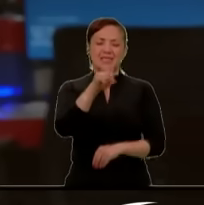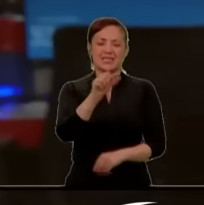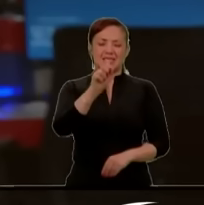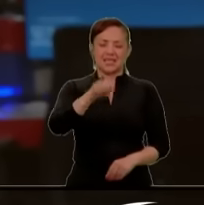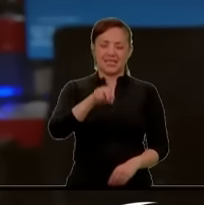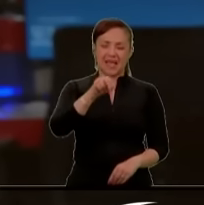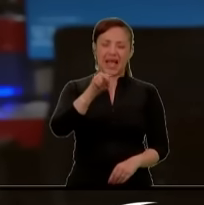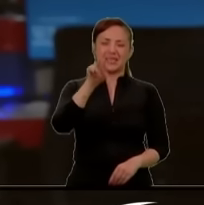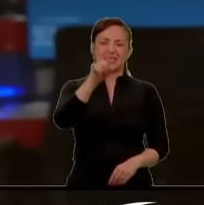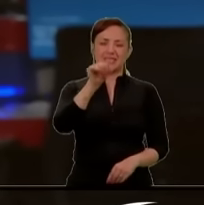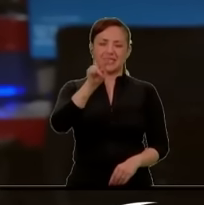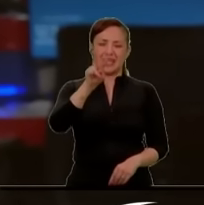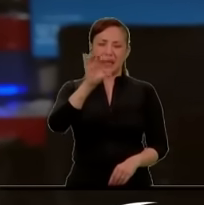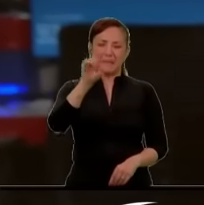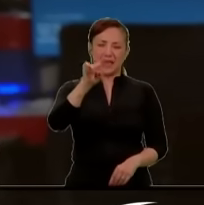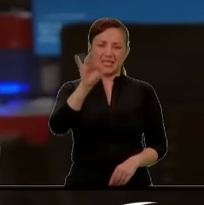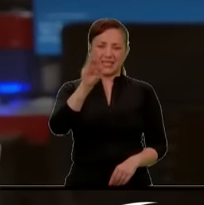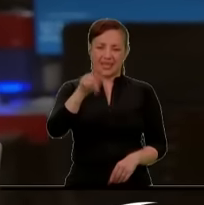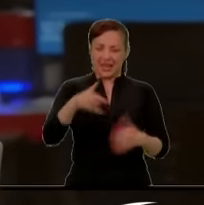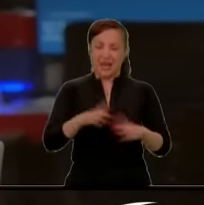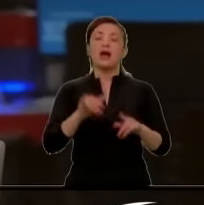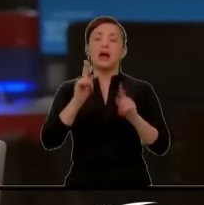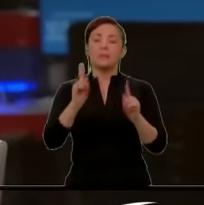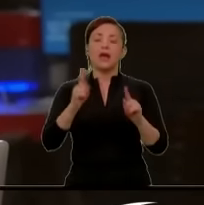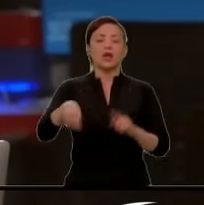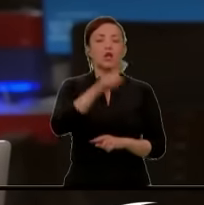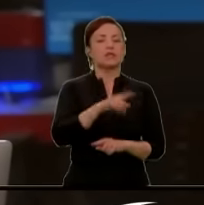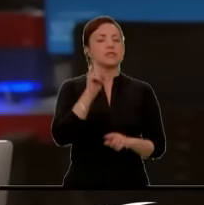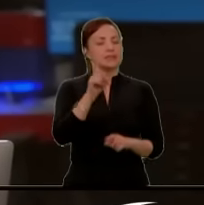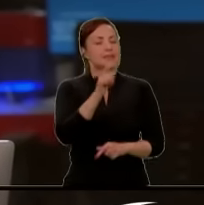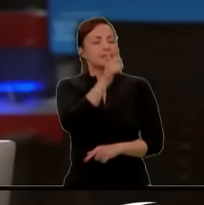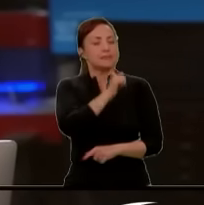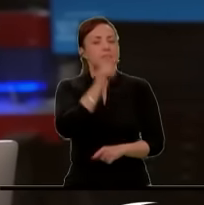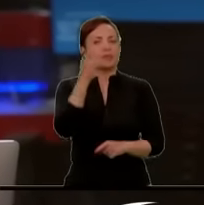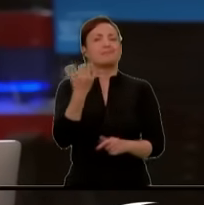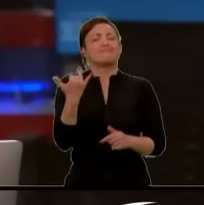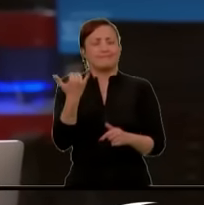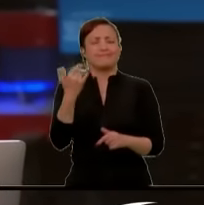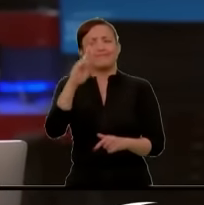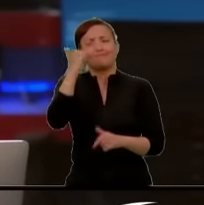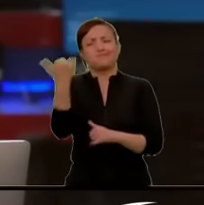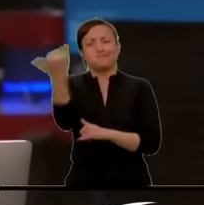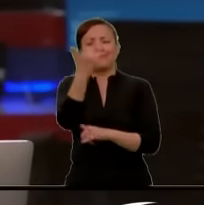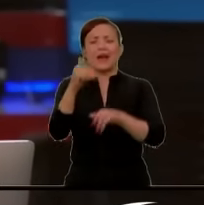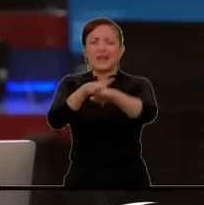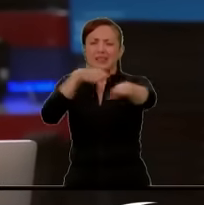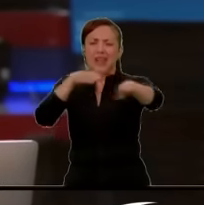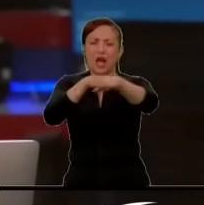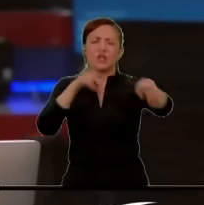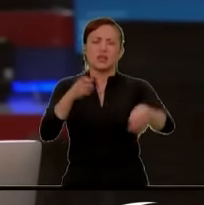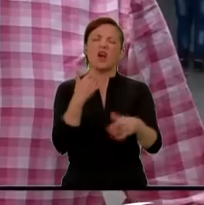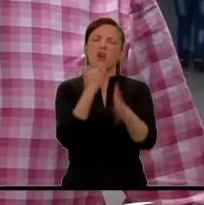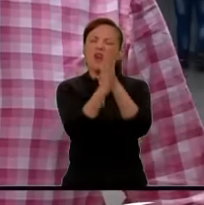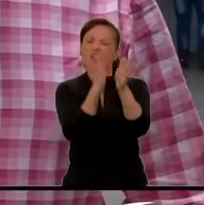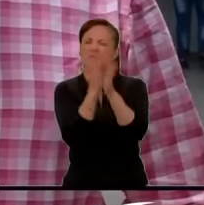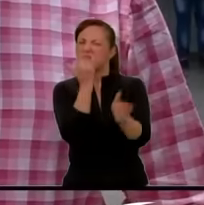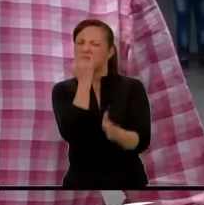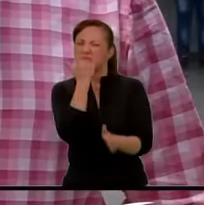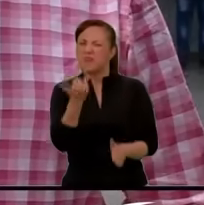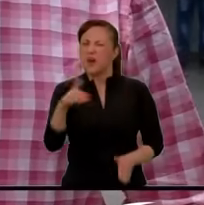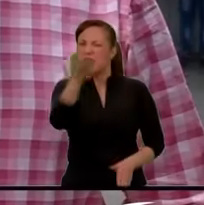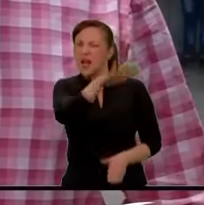están saliendo de la capital, mucha, mucha paciencia, no faltan los trancones. Héctor Rojas, cuéntenos qué está pasando a esta hora en la terminal de transportes.